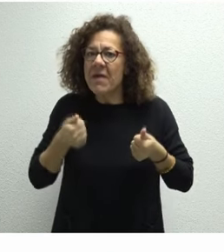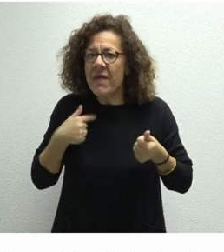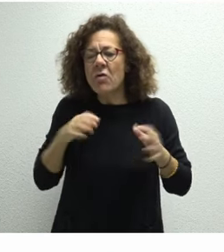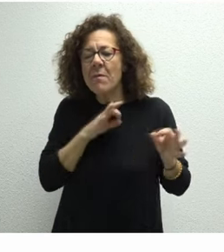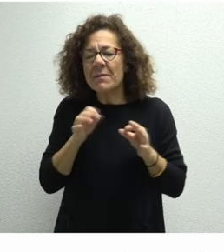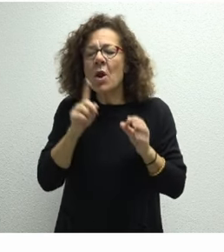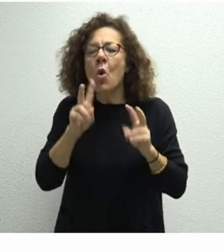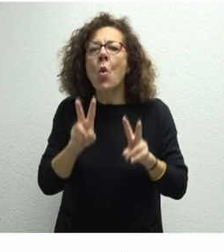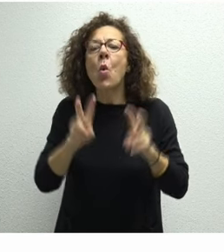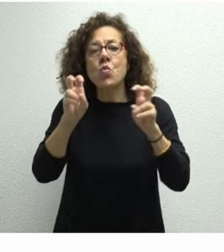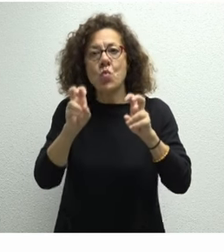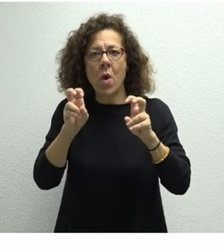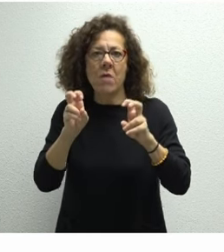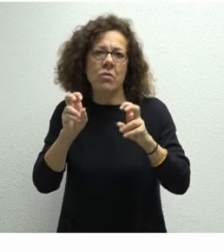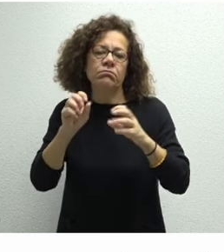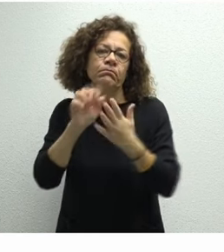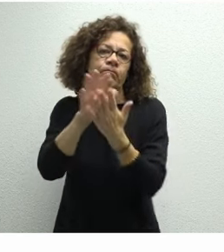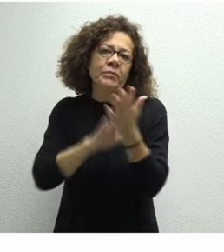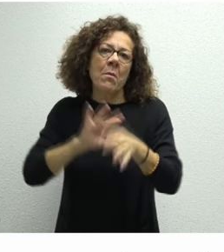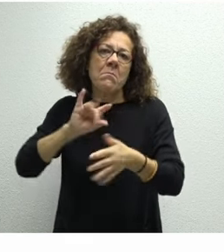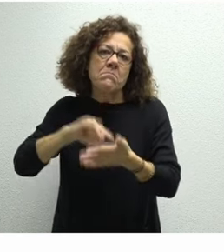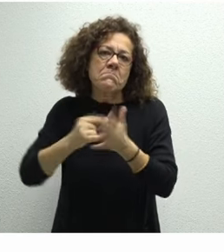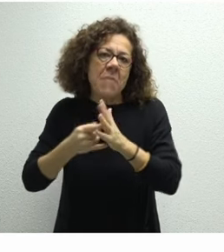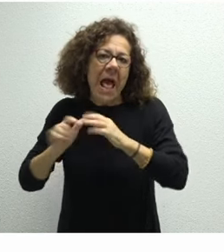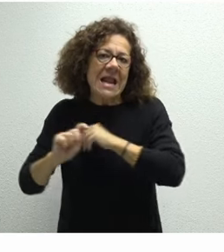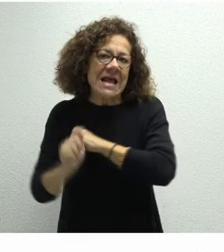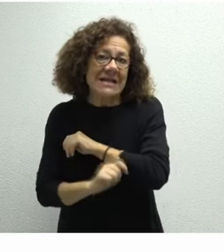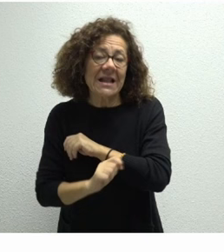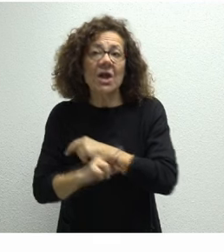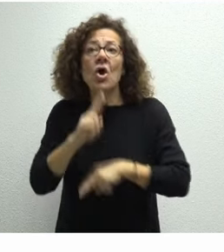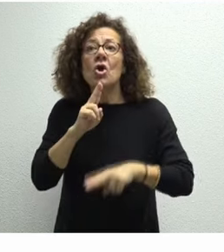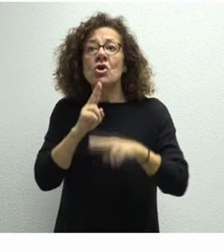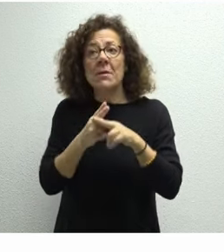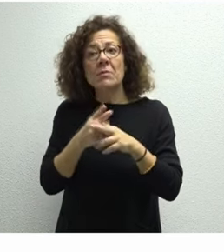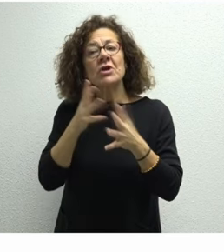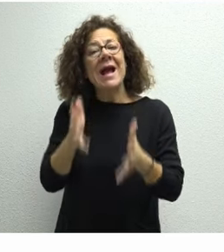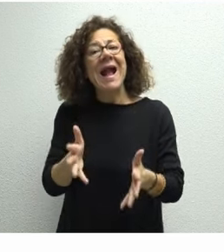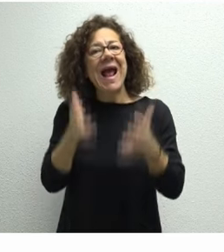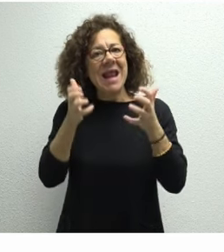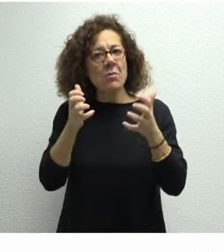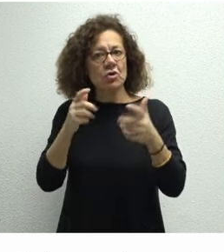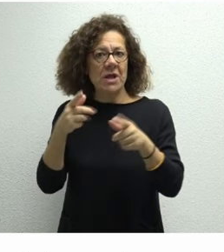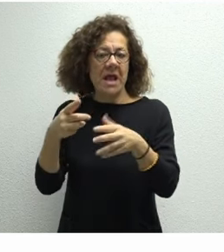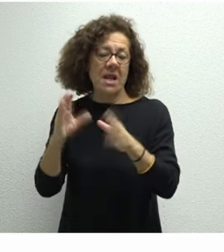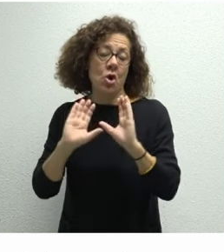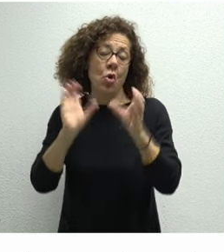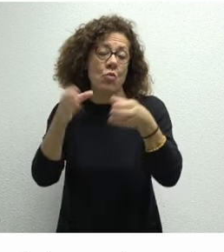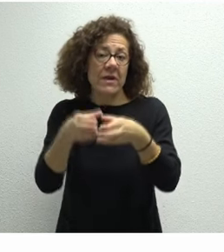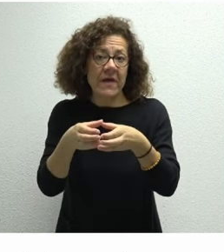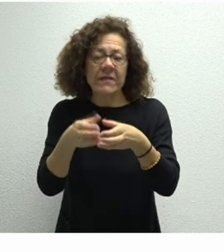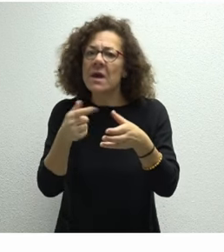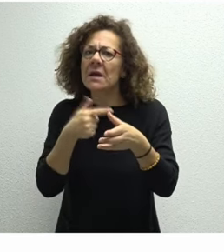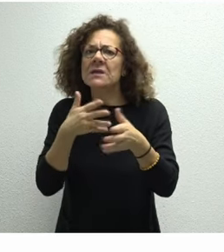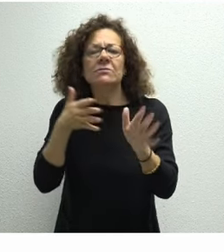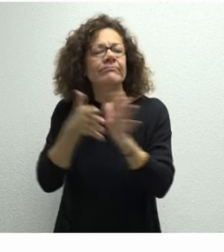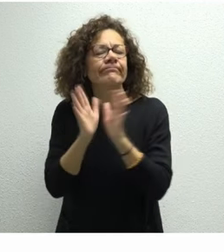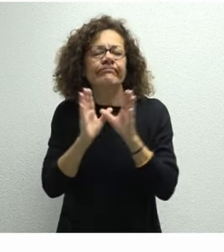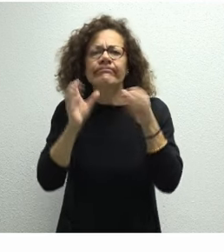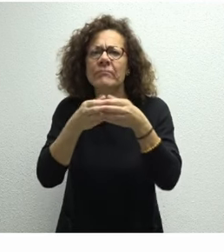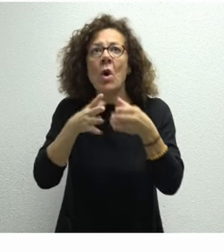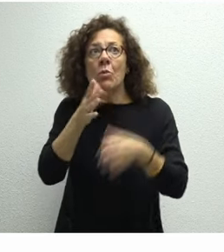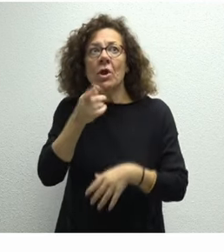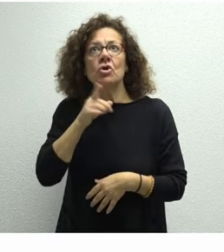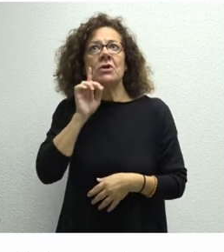estratégico eh es un marco que hemos llamado ganamos en comunidad que tiene un claro enfoque comunitario porque ya no nos